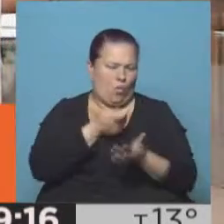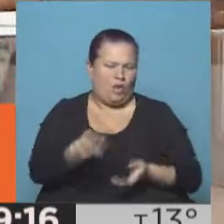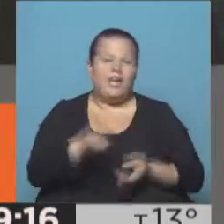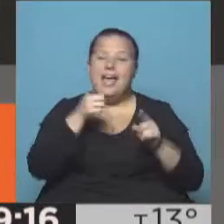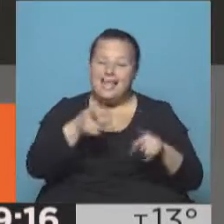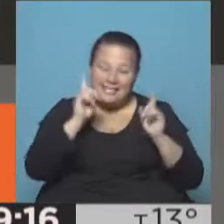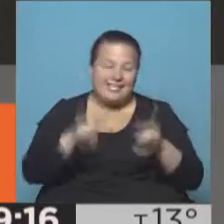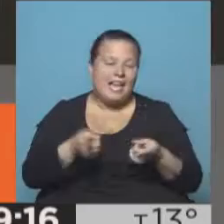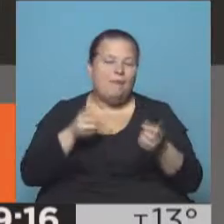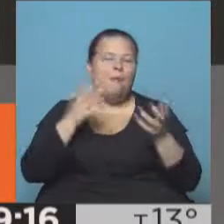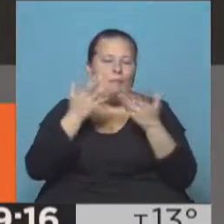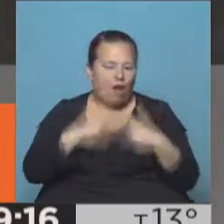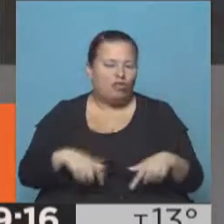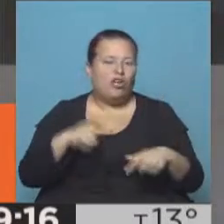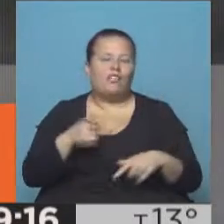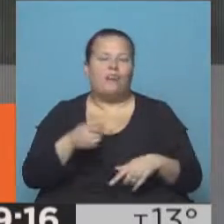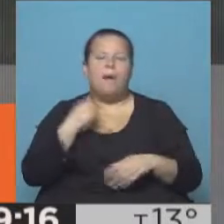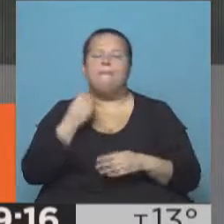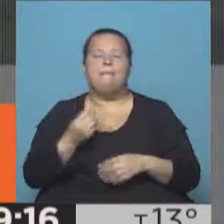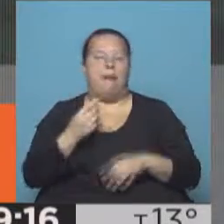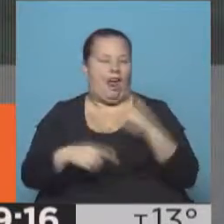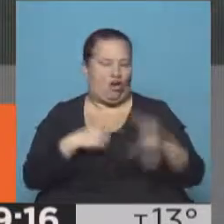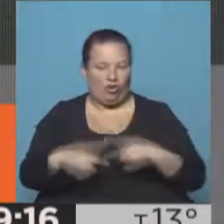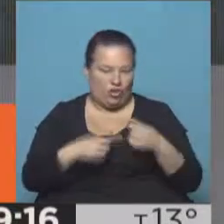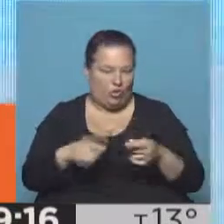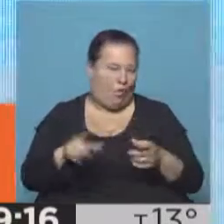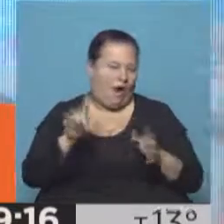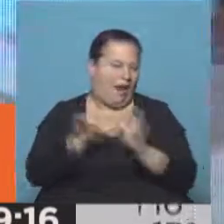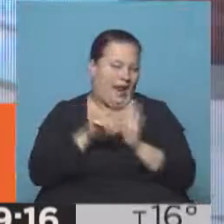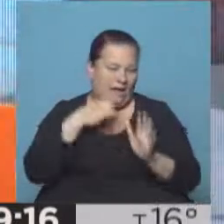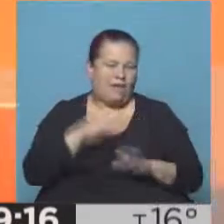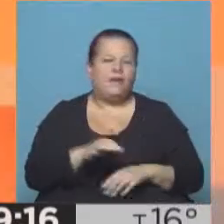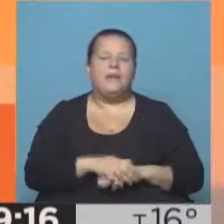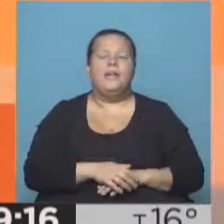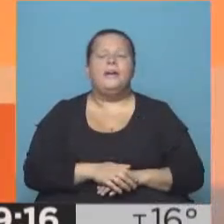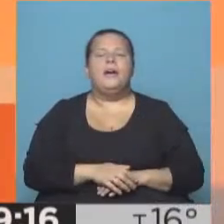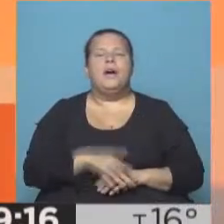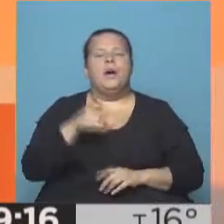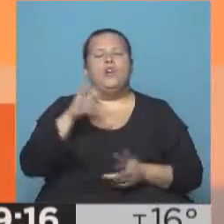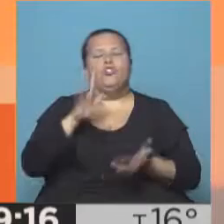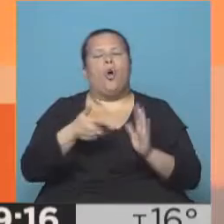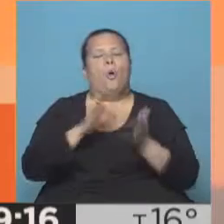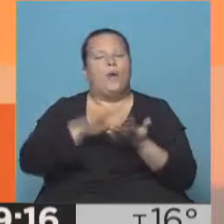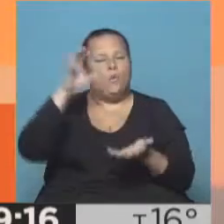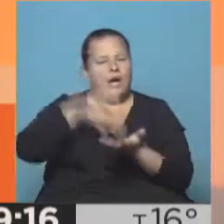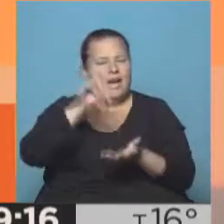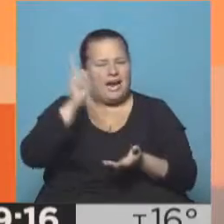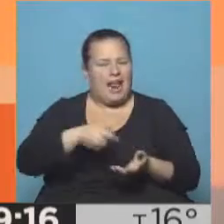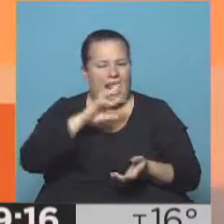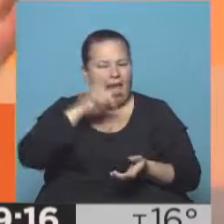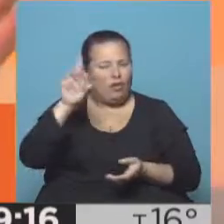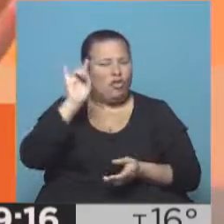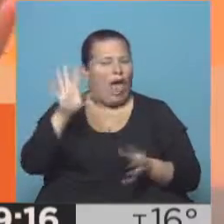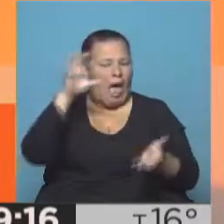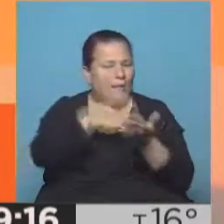ese sentido hay proyectos para avanzar legislativamente. Doctora, al ser un fallo de la Cámara de la Ciudad de La Plata, ¿tiene solo